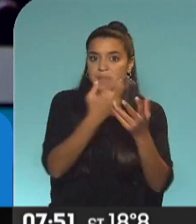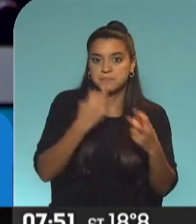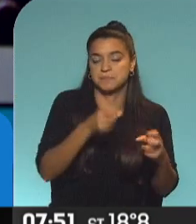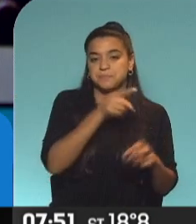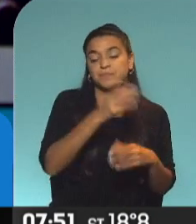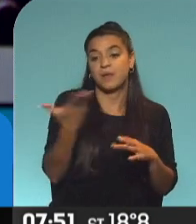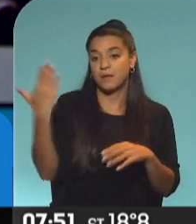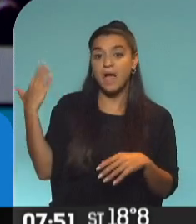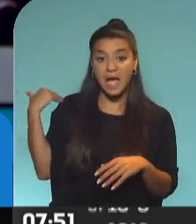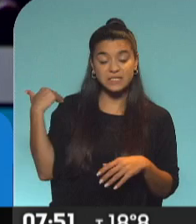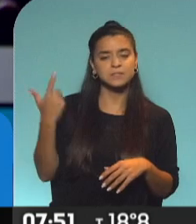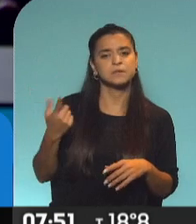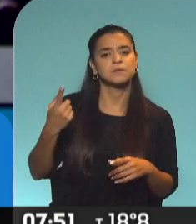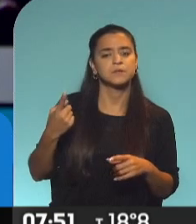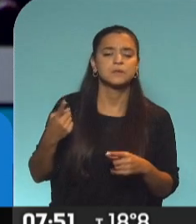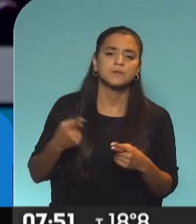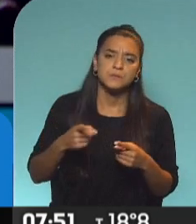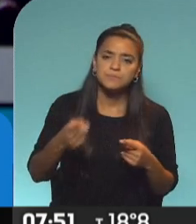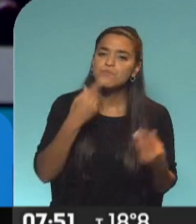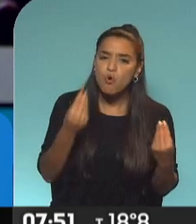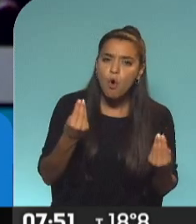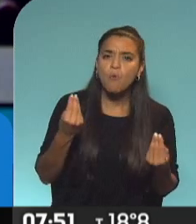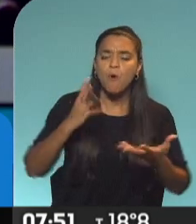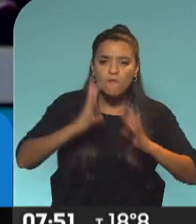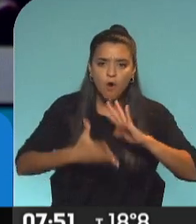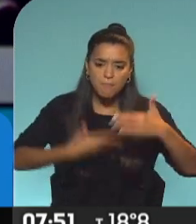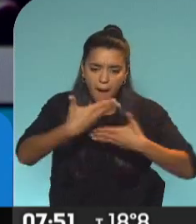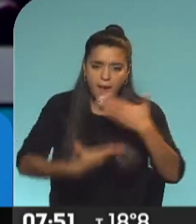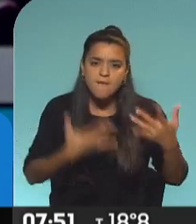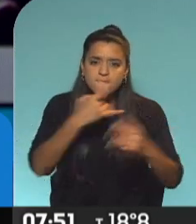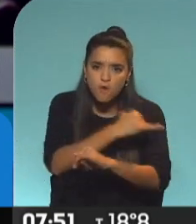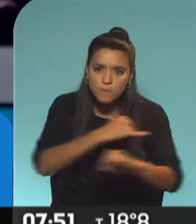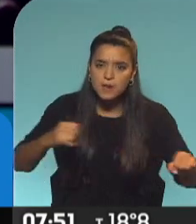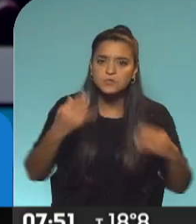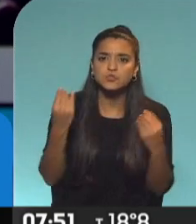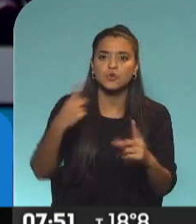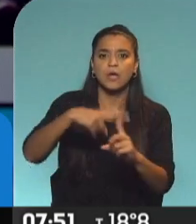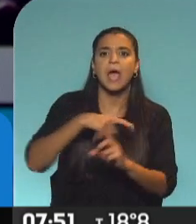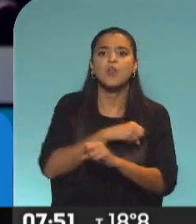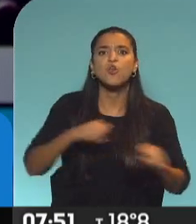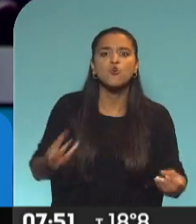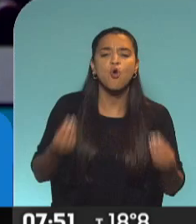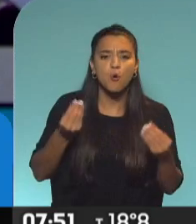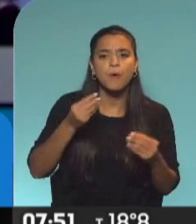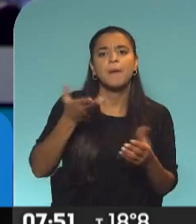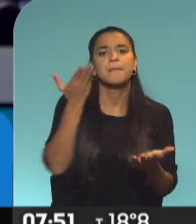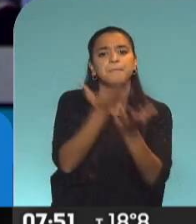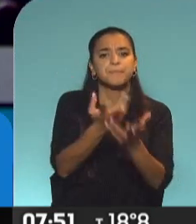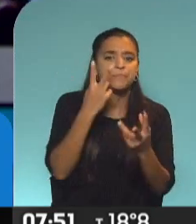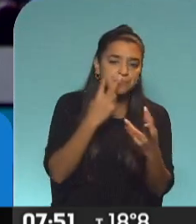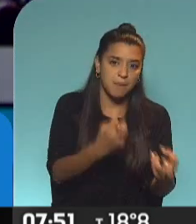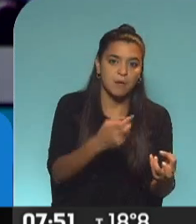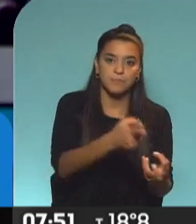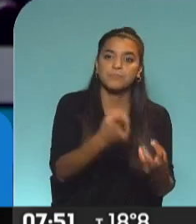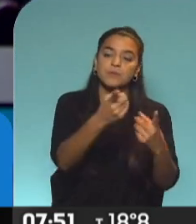después de hacer una larga y la iluminación de cómo llegó la información a manos de elisa carrió pidieron su indagatoria es